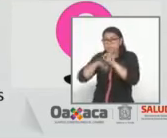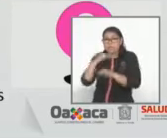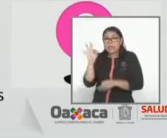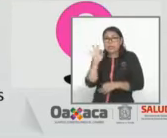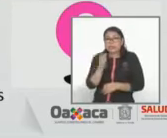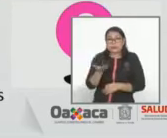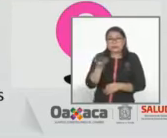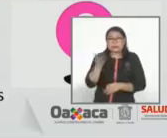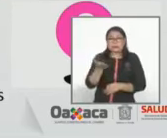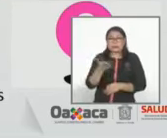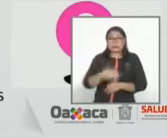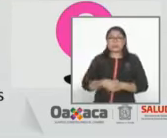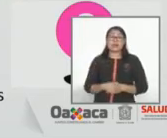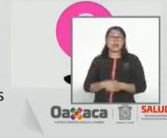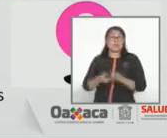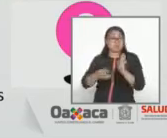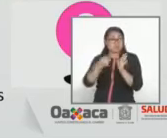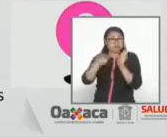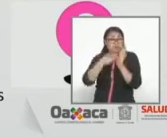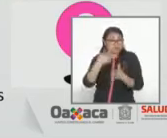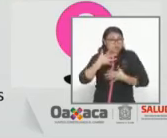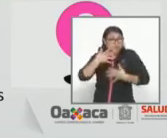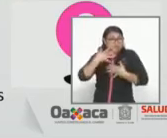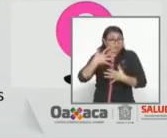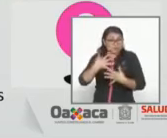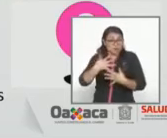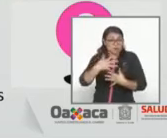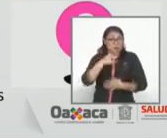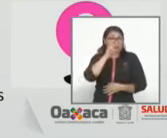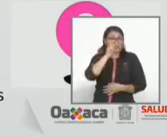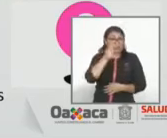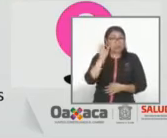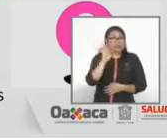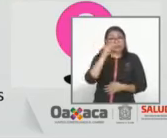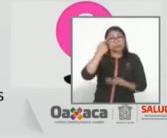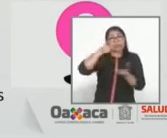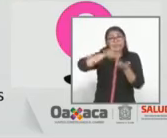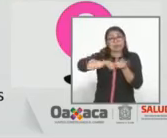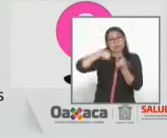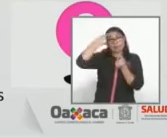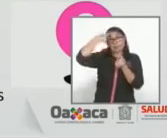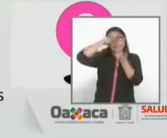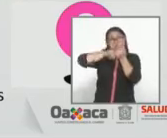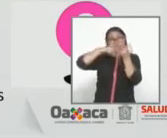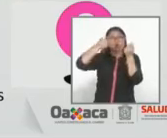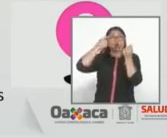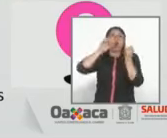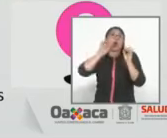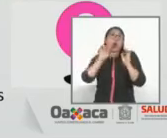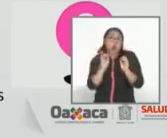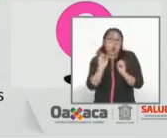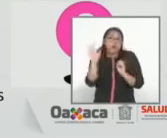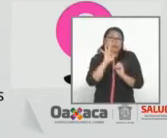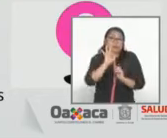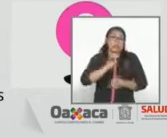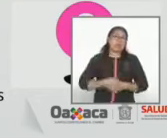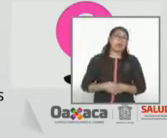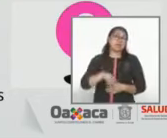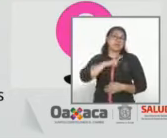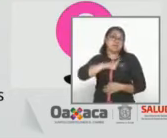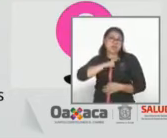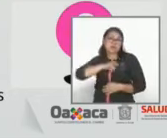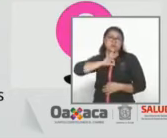que se llaman crisis febriles. Esto quiere decir que pueden tener algún proceso infeccioso por alguna otra causa, puede ser incluso